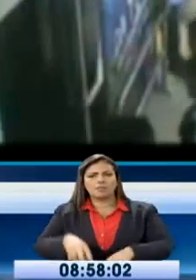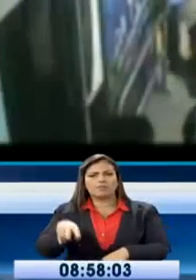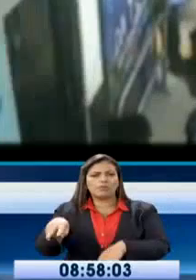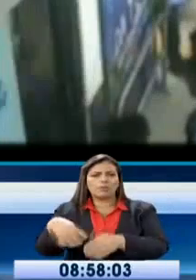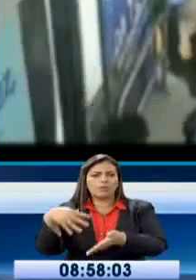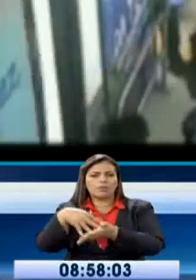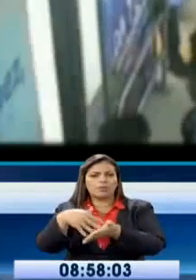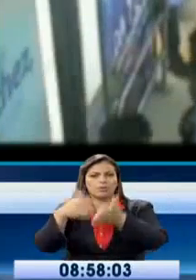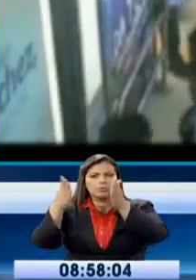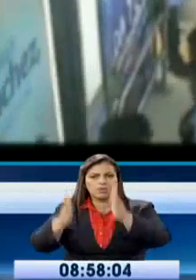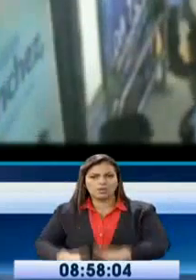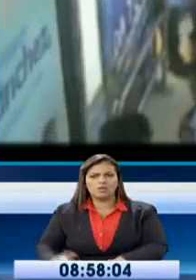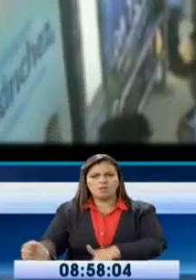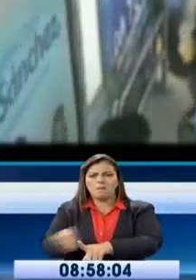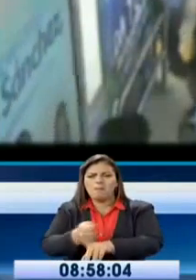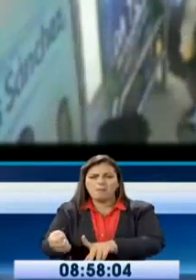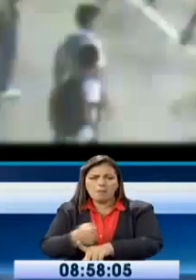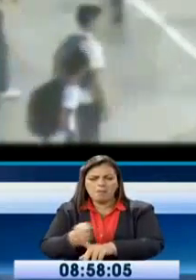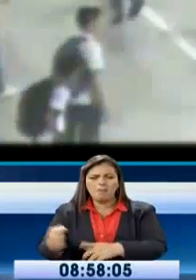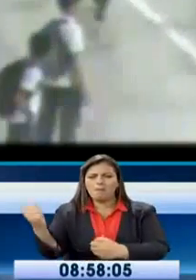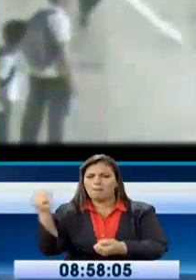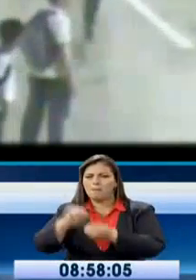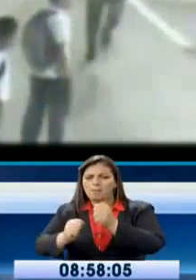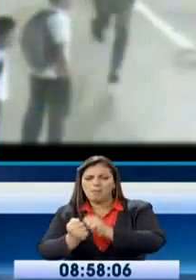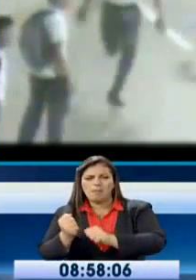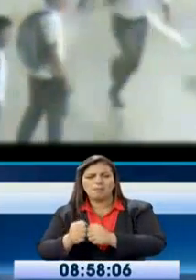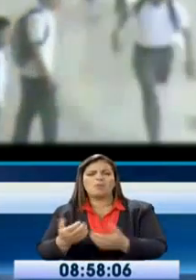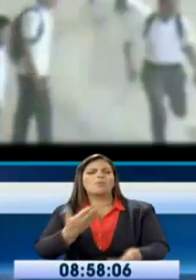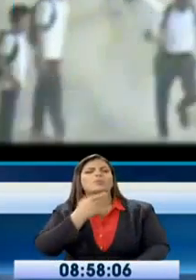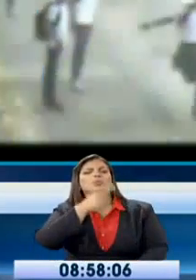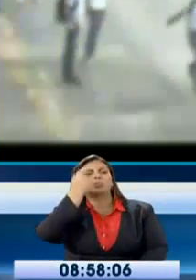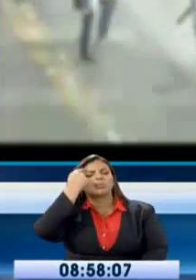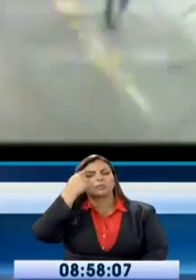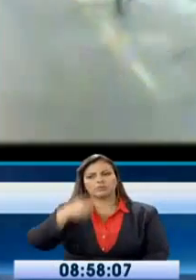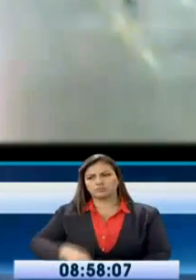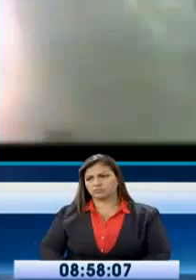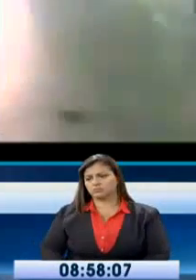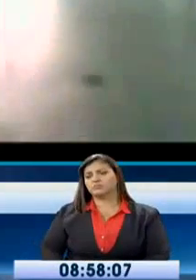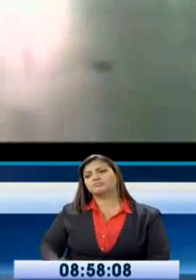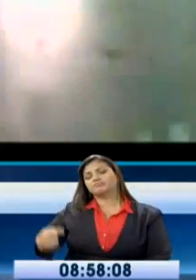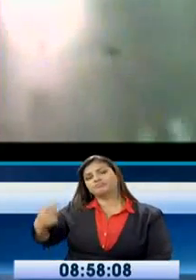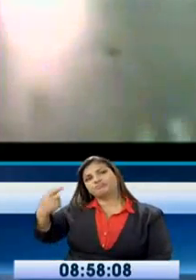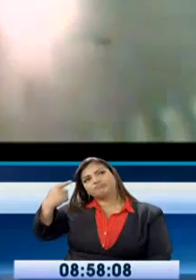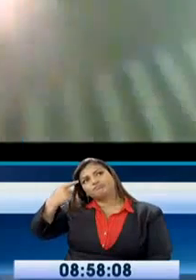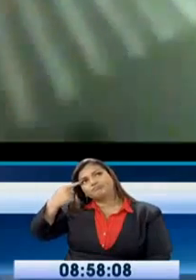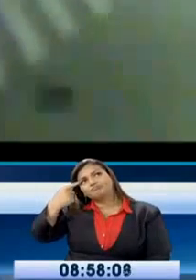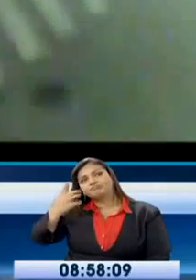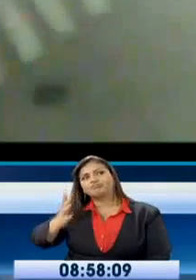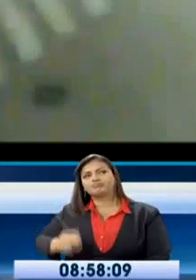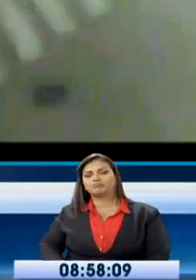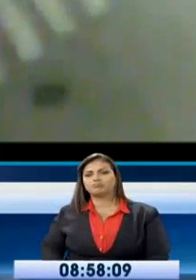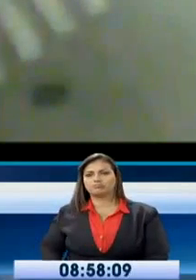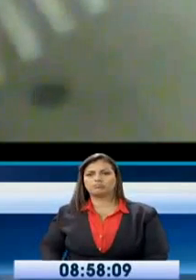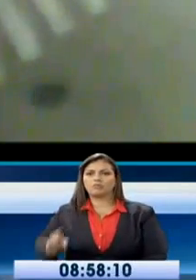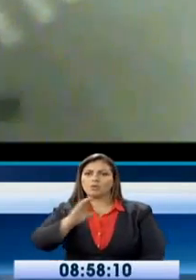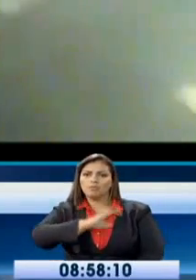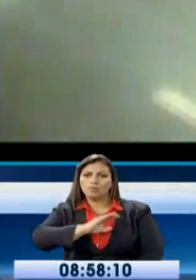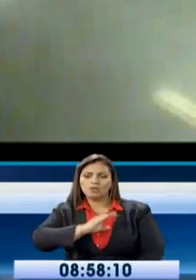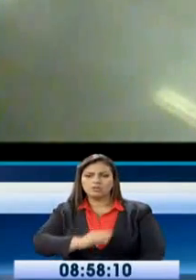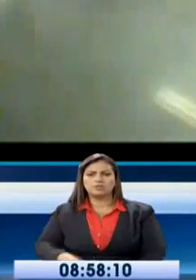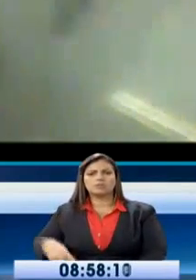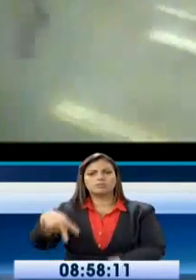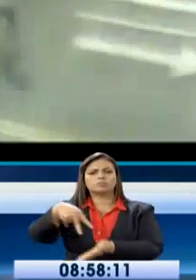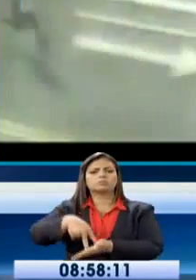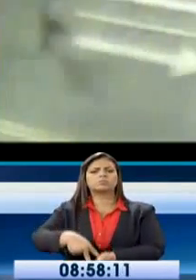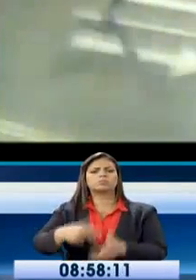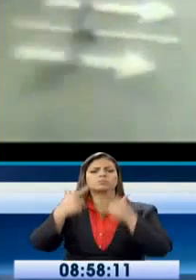respecto? Yo pienso que debe de haber, a la hora de las horas que están los estudiantes, tiene que haber policías, qué sé yo, porque aquí hay